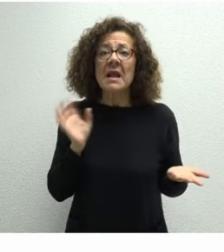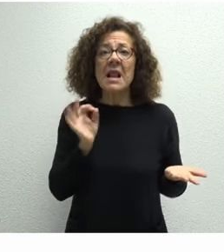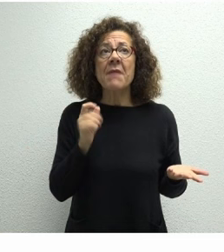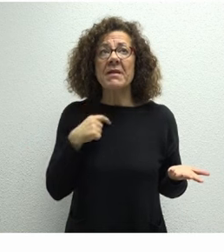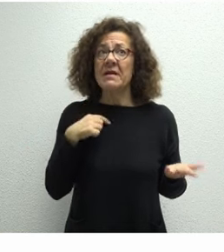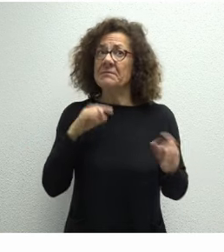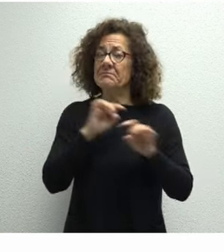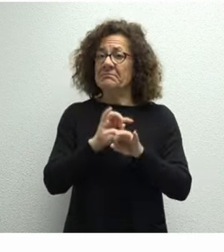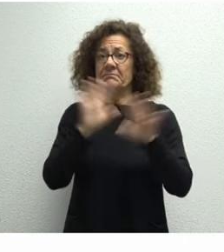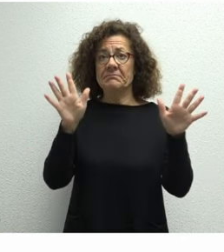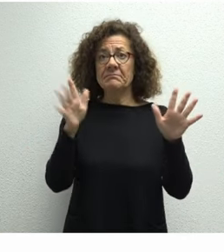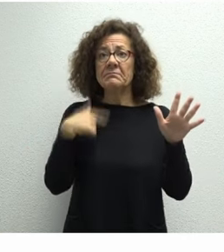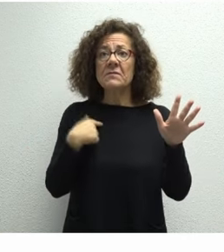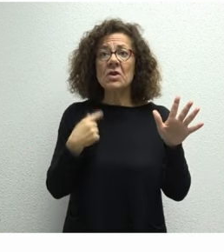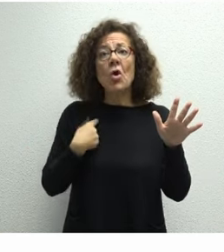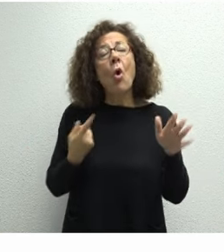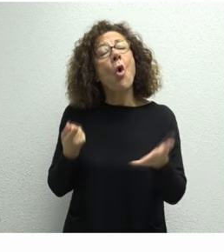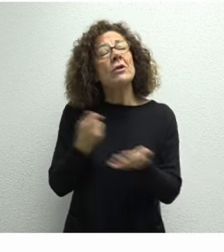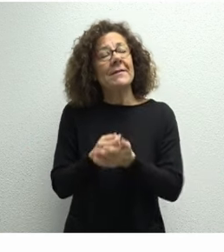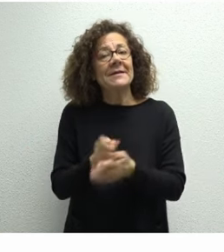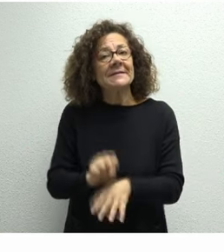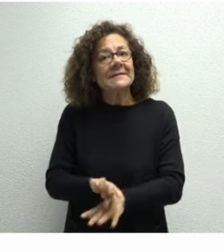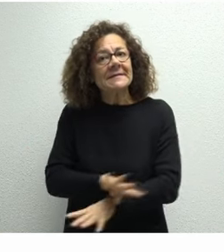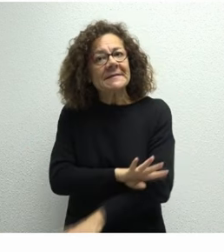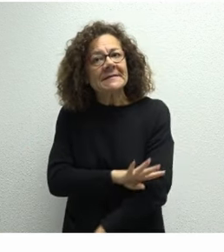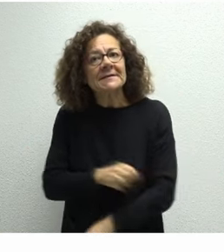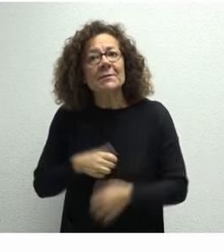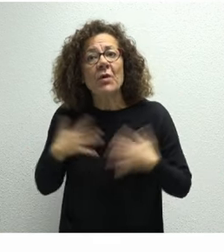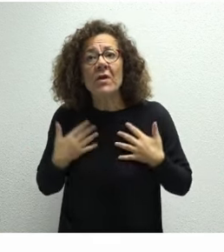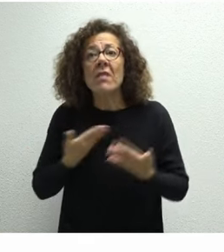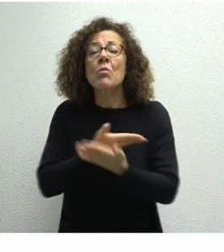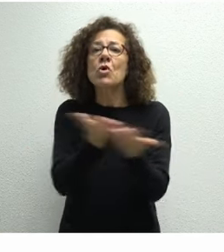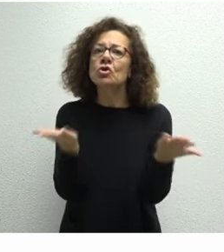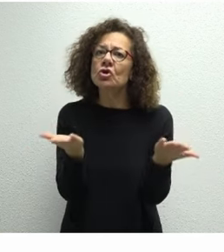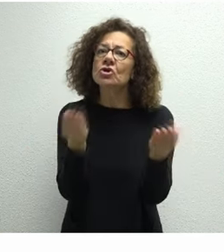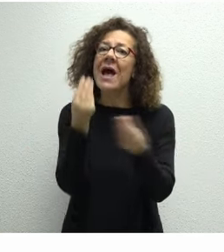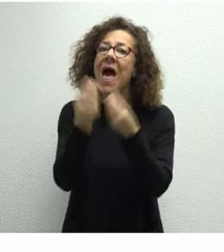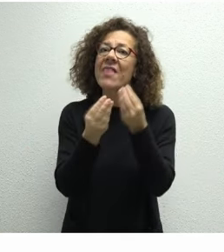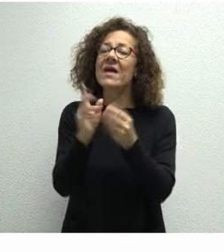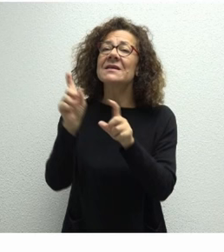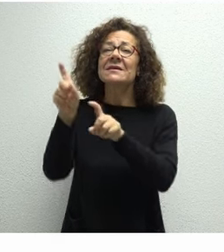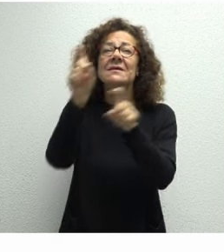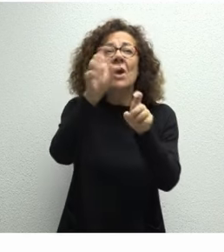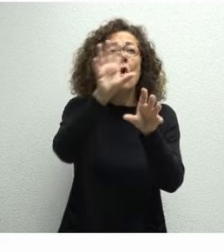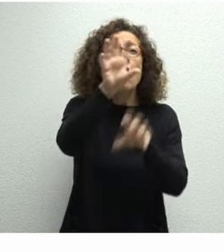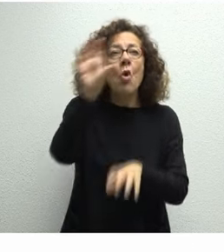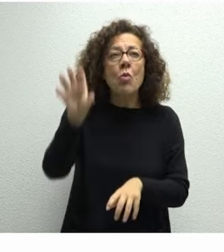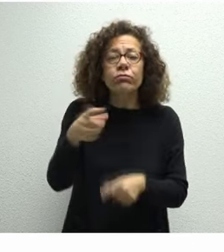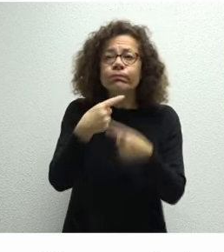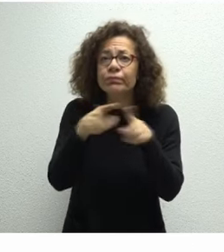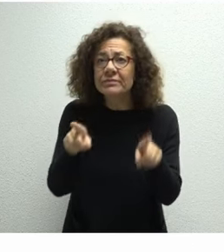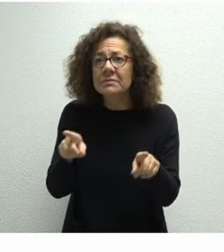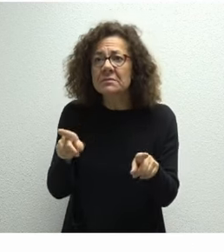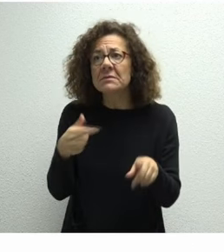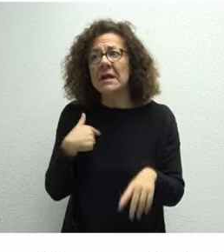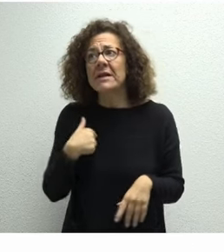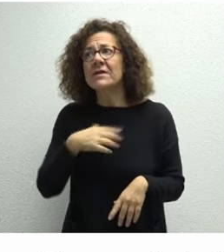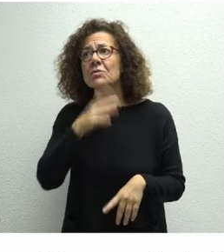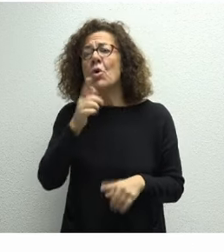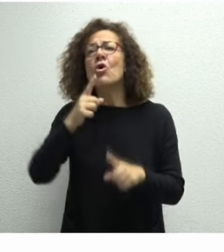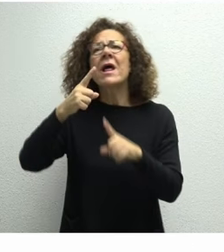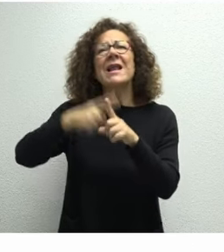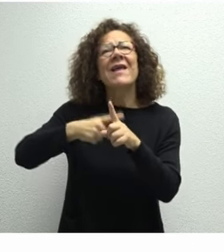evidencias y me vuelvo a emocionar no de lo que estáis haciendo en diferentes comunidades me hacen pensar que solo por niveles